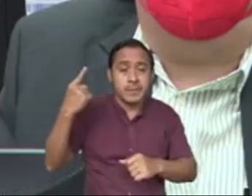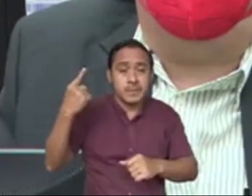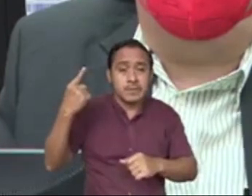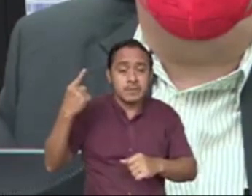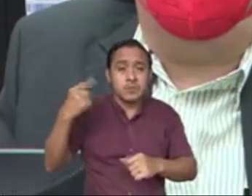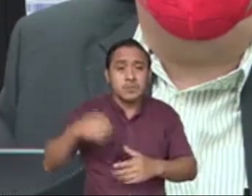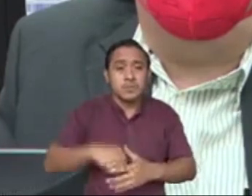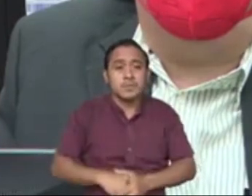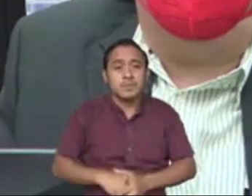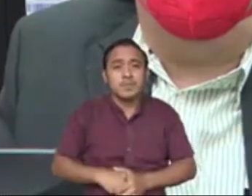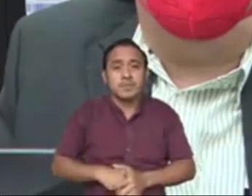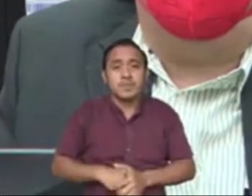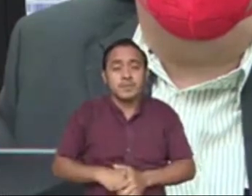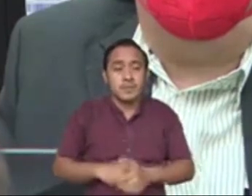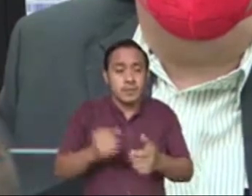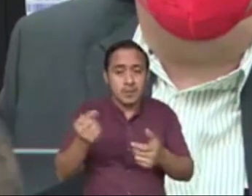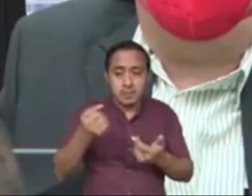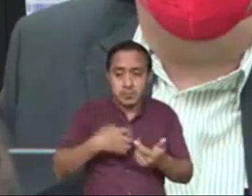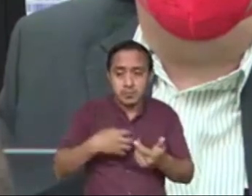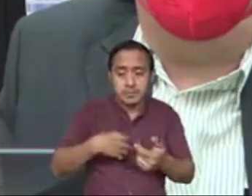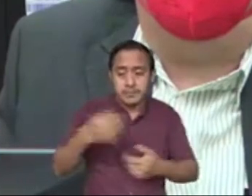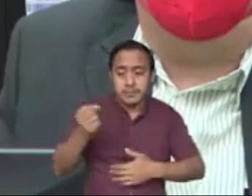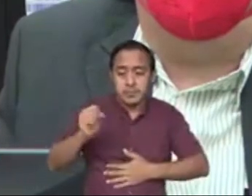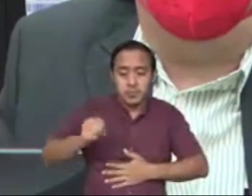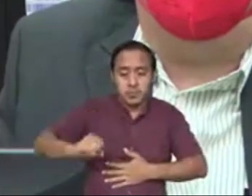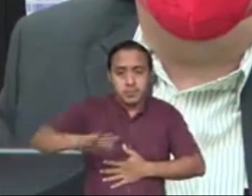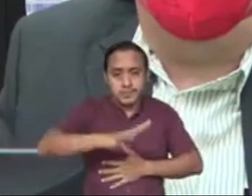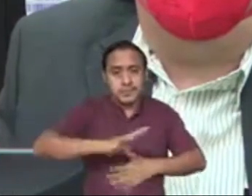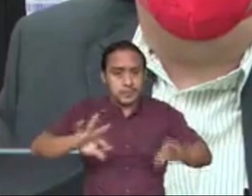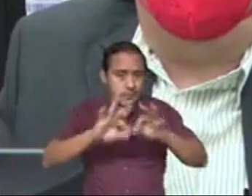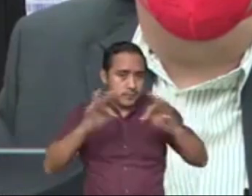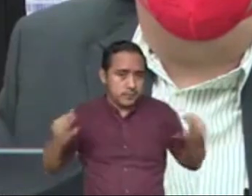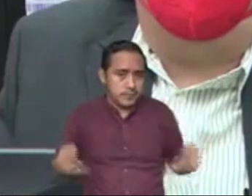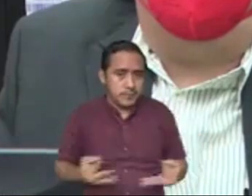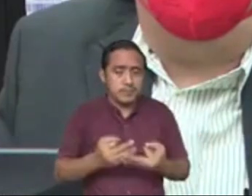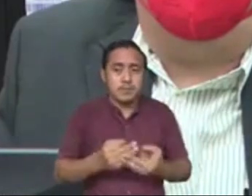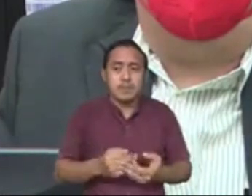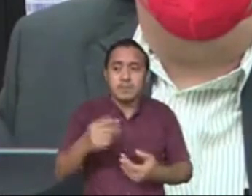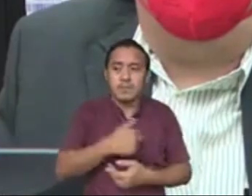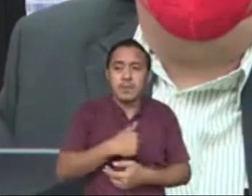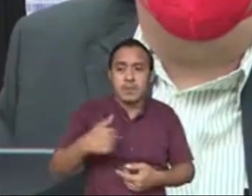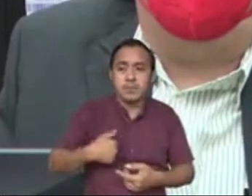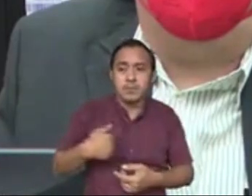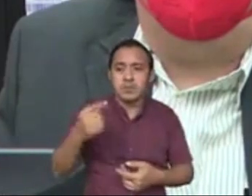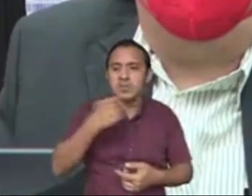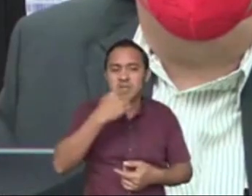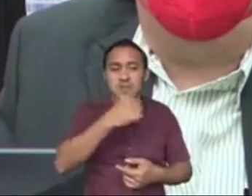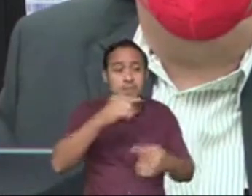familiar de la sociedad, que es la familia, es formado